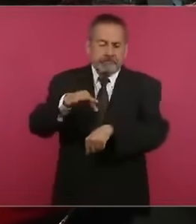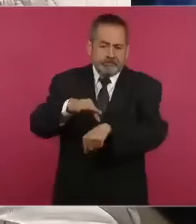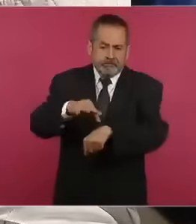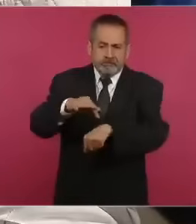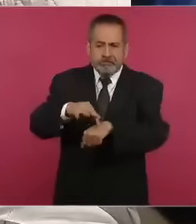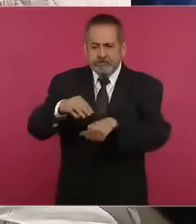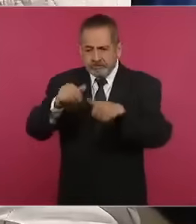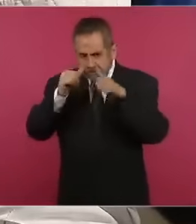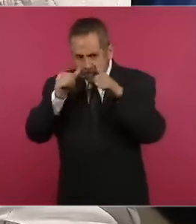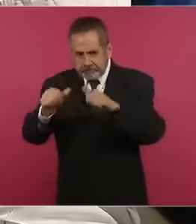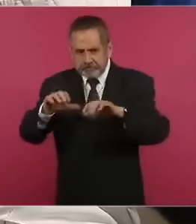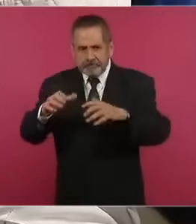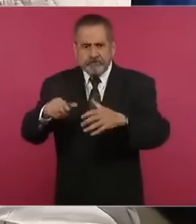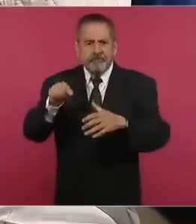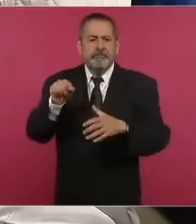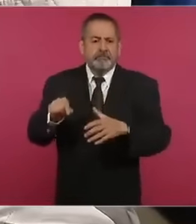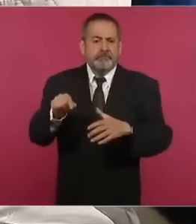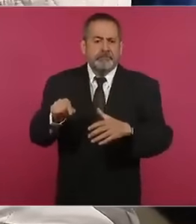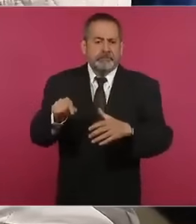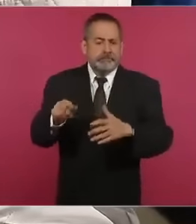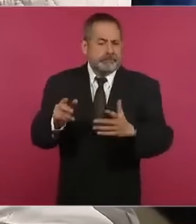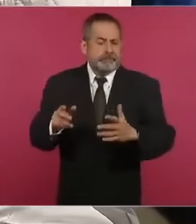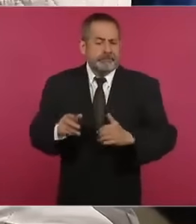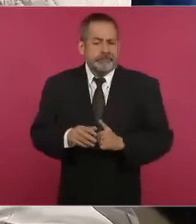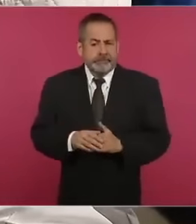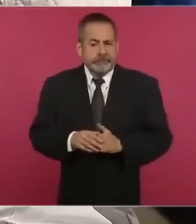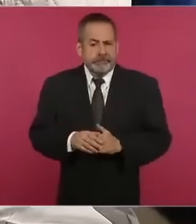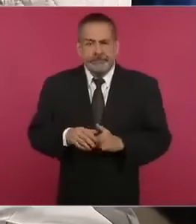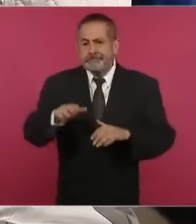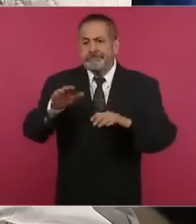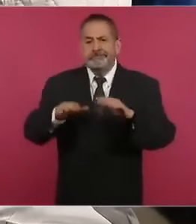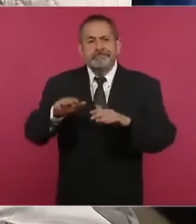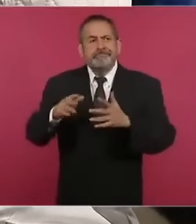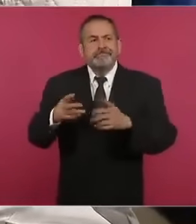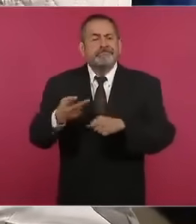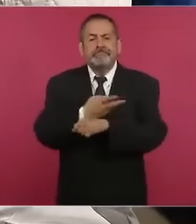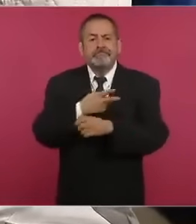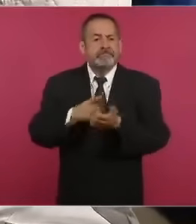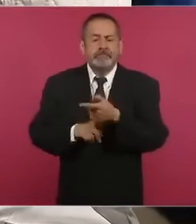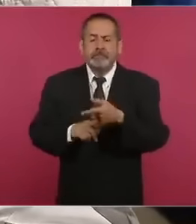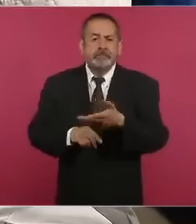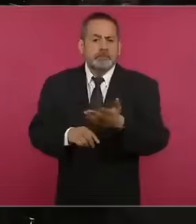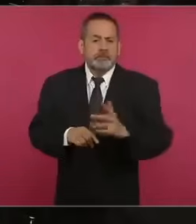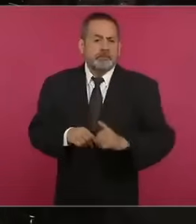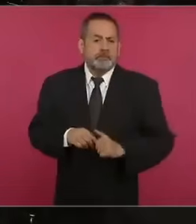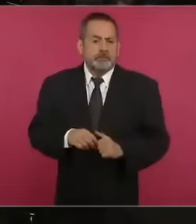médica, porque lo que suele pasar es que hay